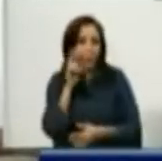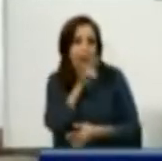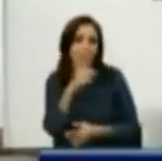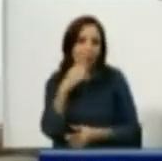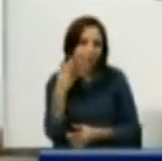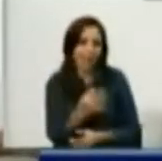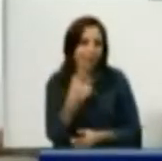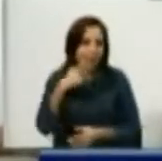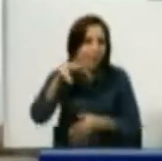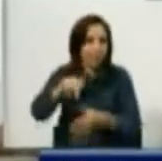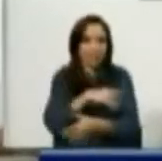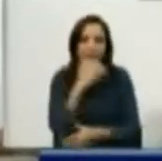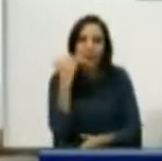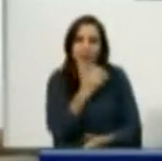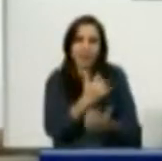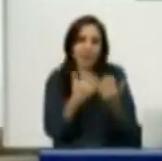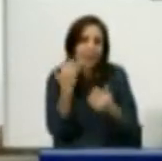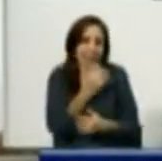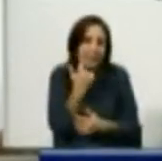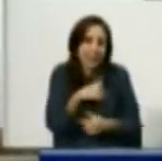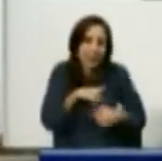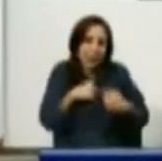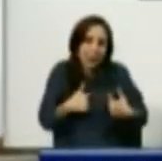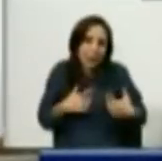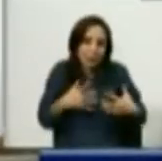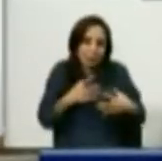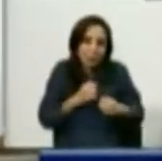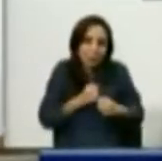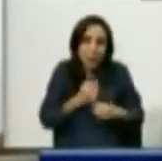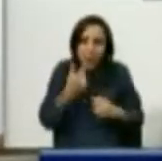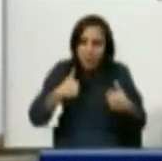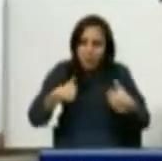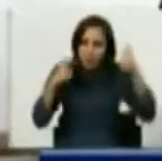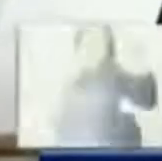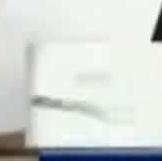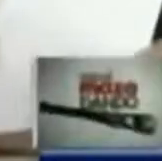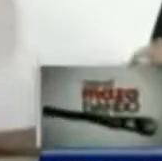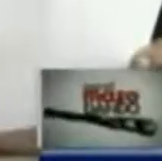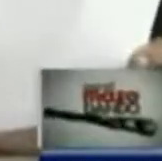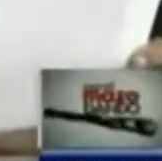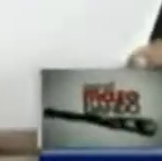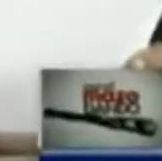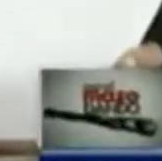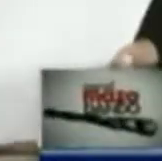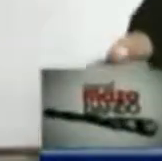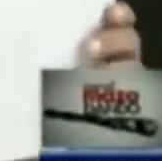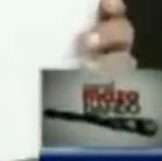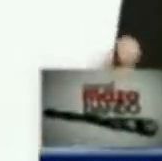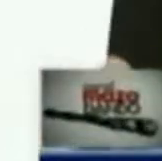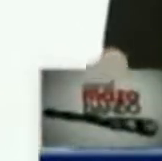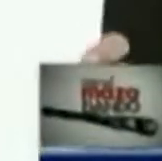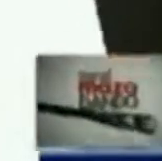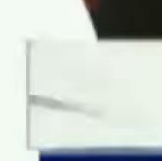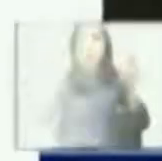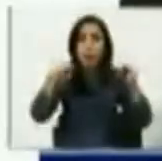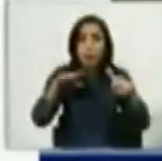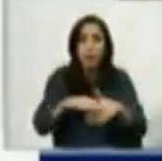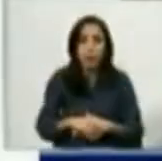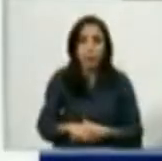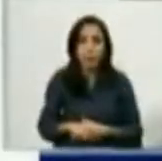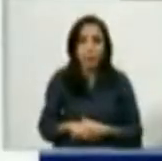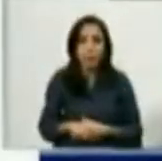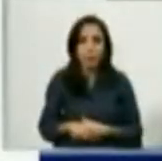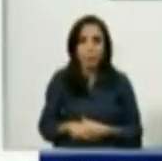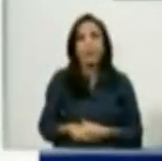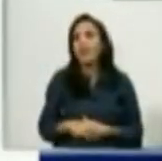vez risas y el corazón apretado ya Chávez no soy yo porque Chávez es un pueblo Chávez nunca se abrazó a la lástima